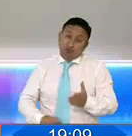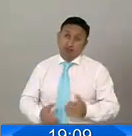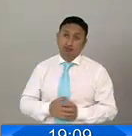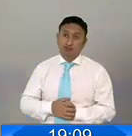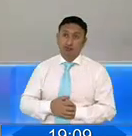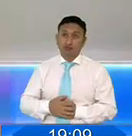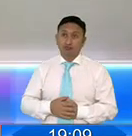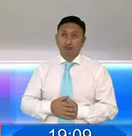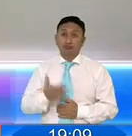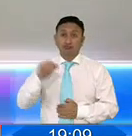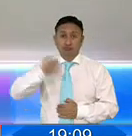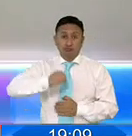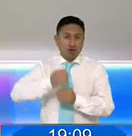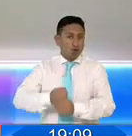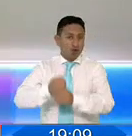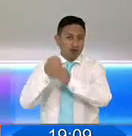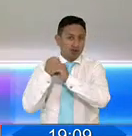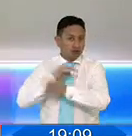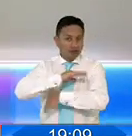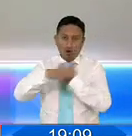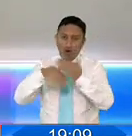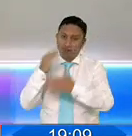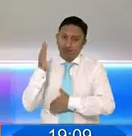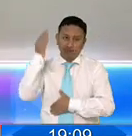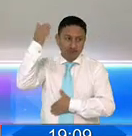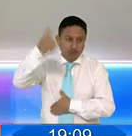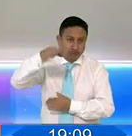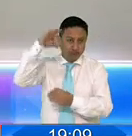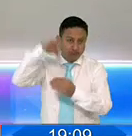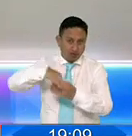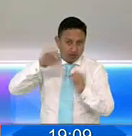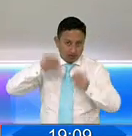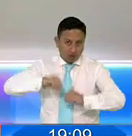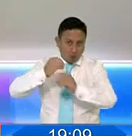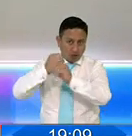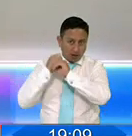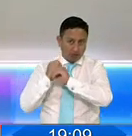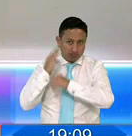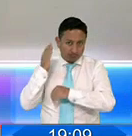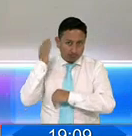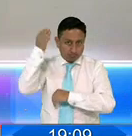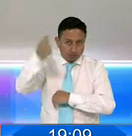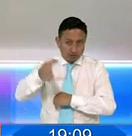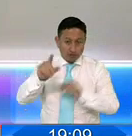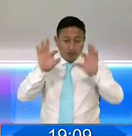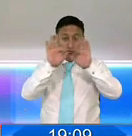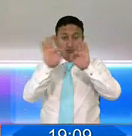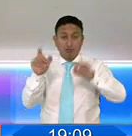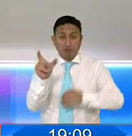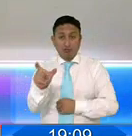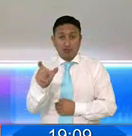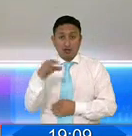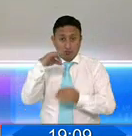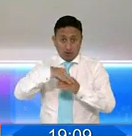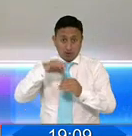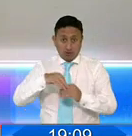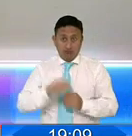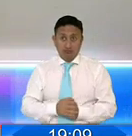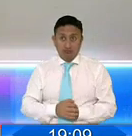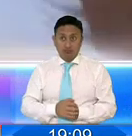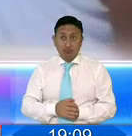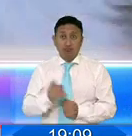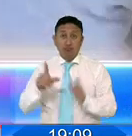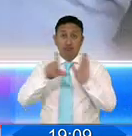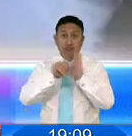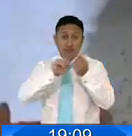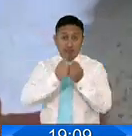Es obligatorio, todos tenemos que ir a votar. Es obligatorio la presentación de la papeleta de votación. No ha cambiado la